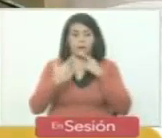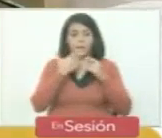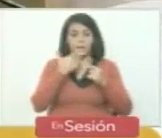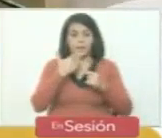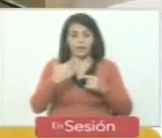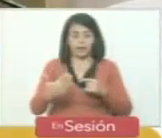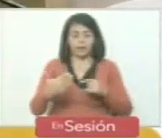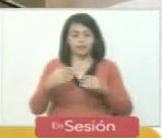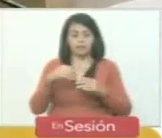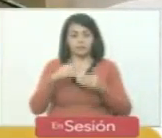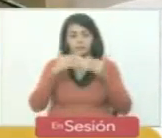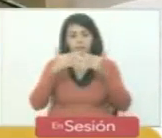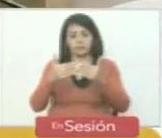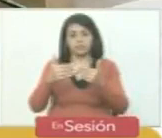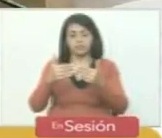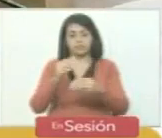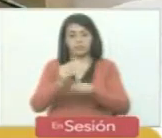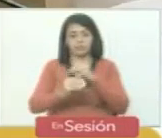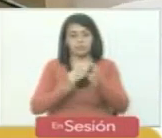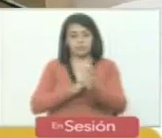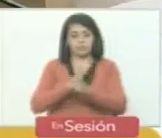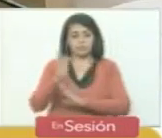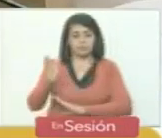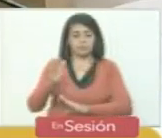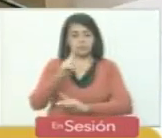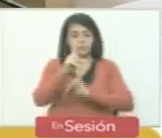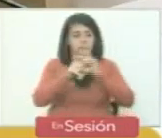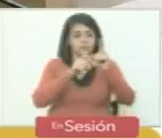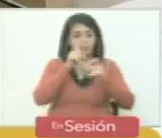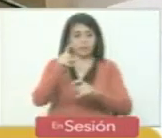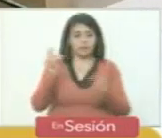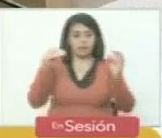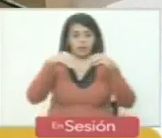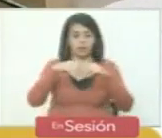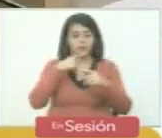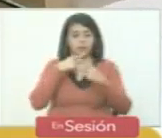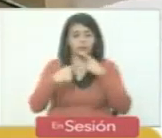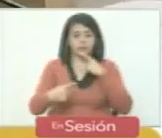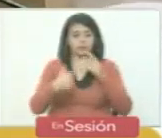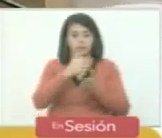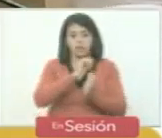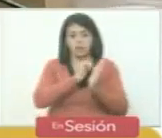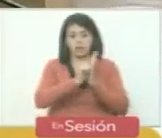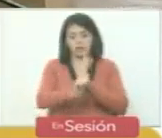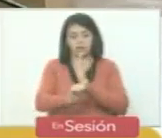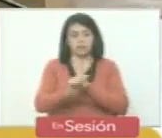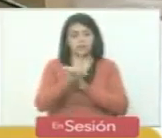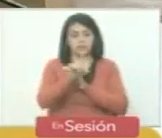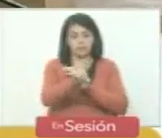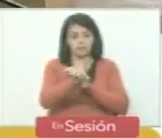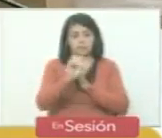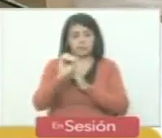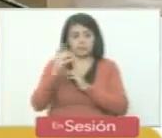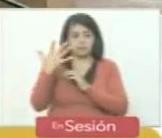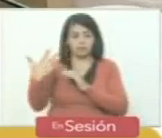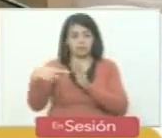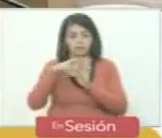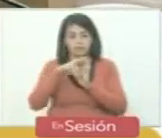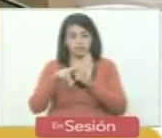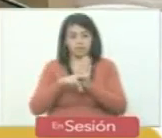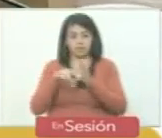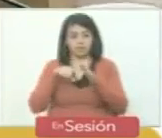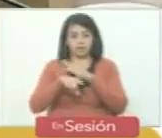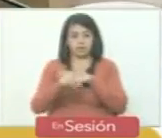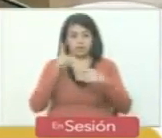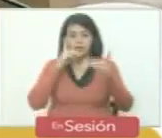solicita la prórroga para continuar con la consulta de conformidad con lo previsto en el artículo 105 del Reglamento Interior